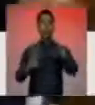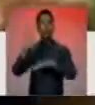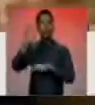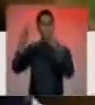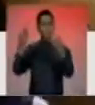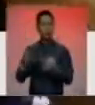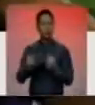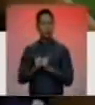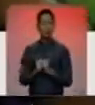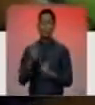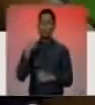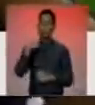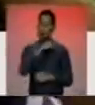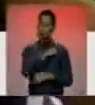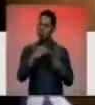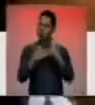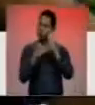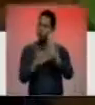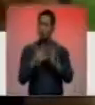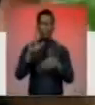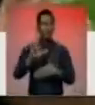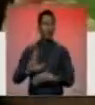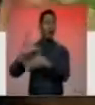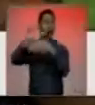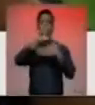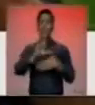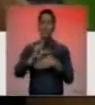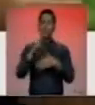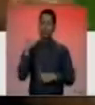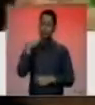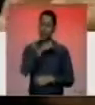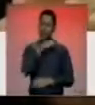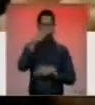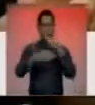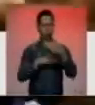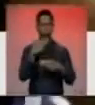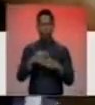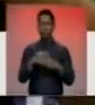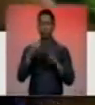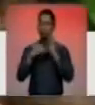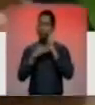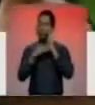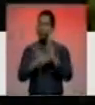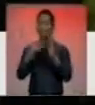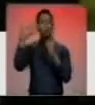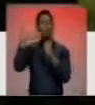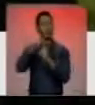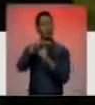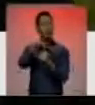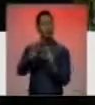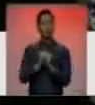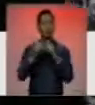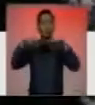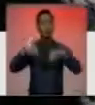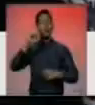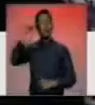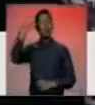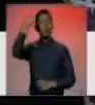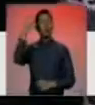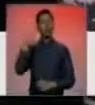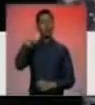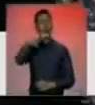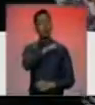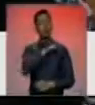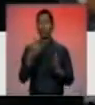somos ejemplo a nivel latinoamericano y a nivel mundial de la inclusión. Con este gobierno tenemos